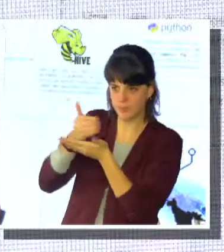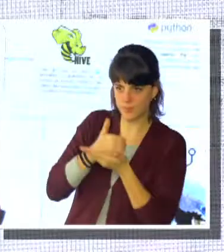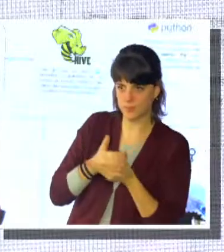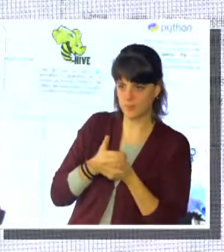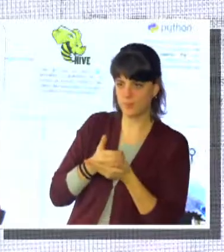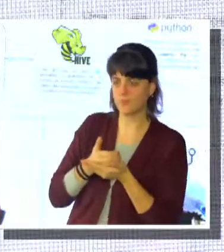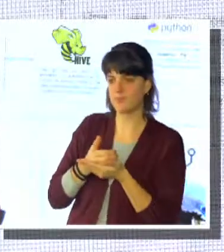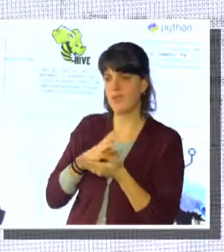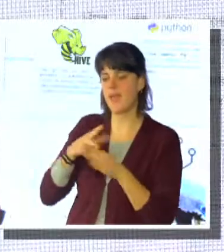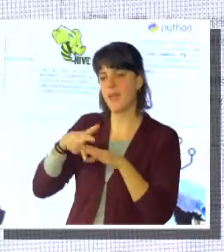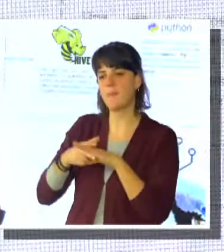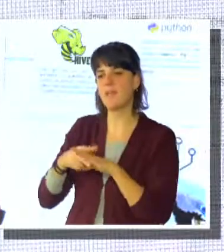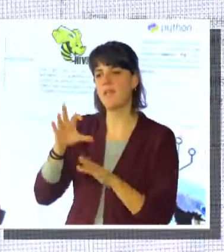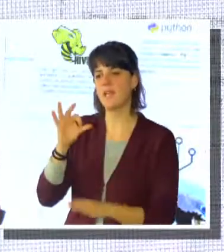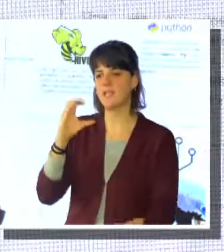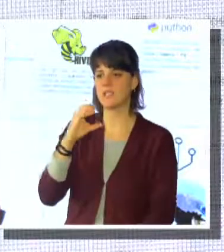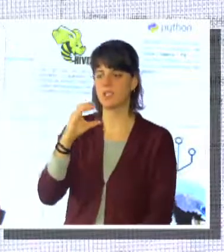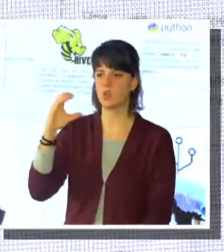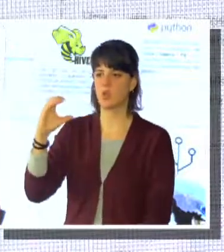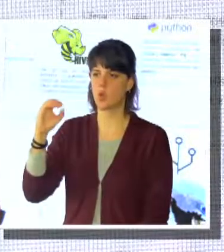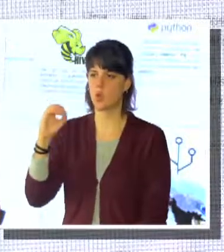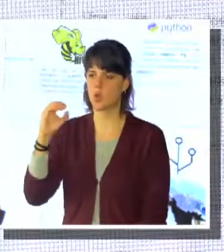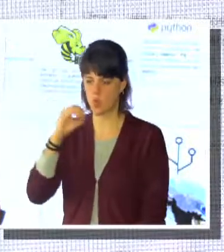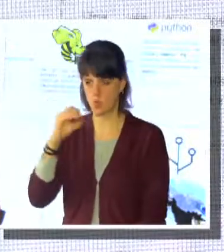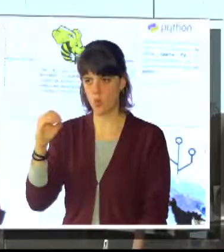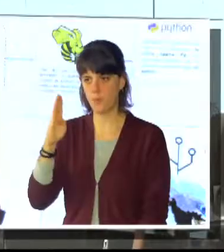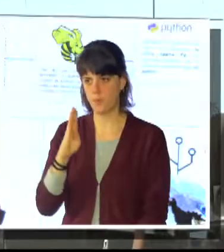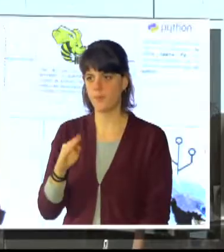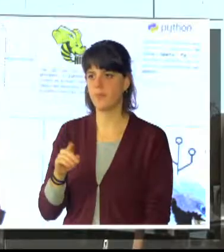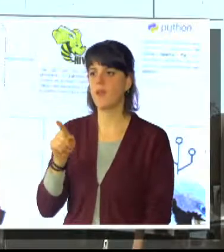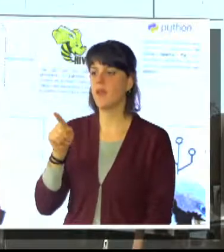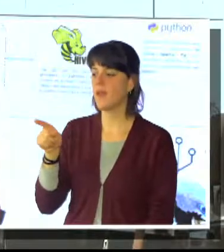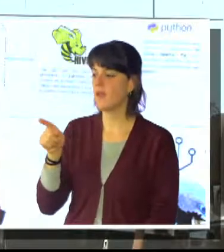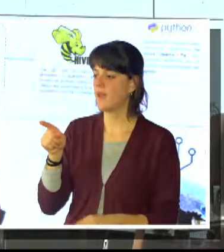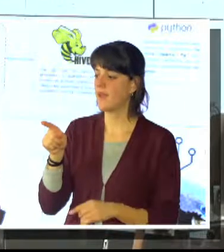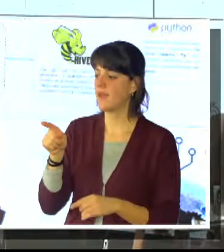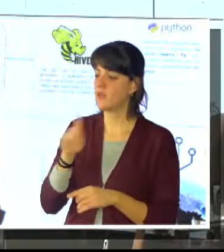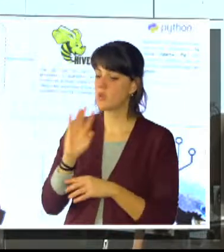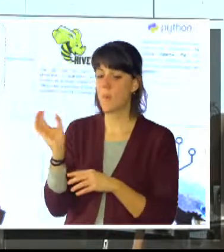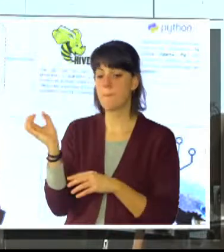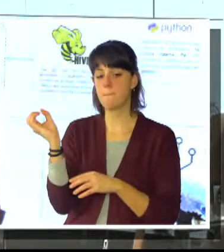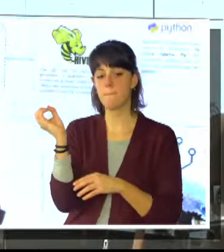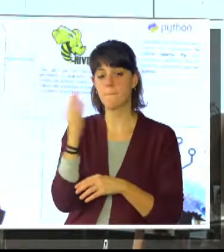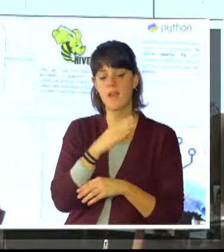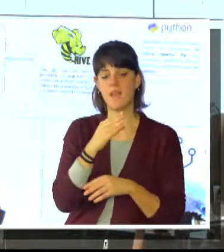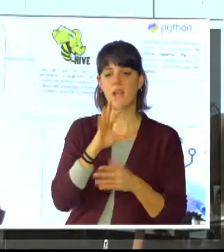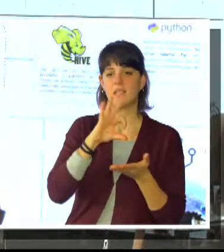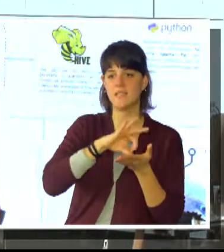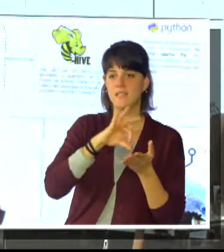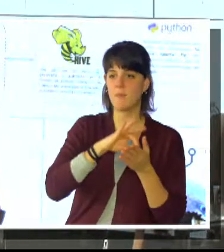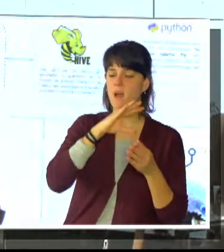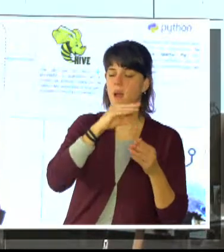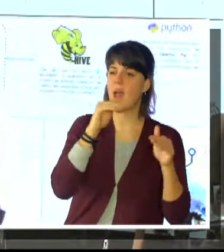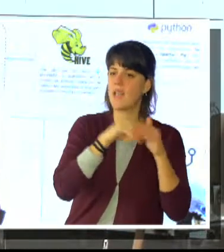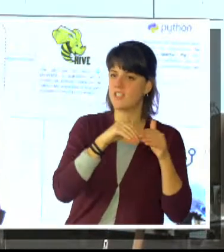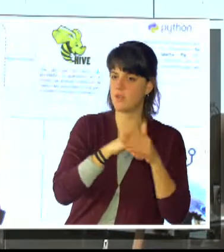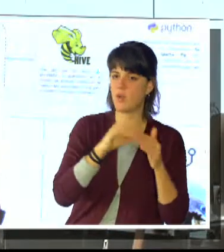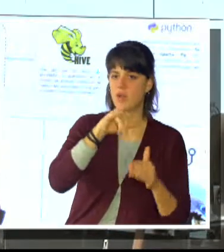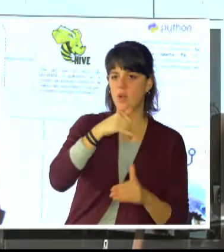teóricos. Y con estas consideraciones estamos en condiciones de procesar todos los datos y generar visualizaciones